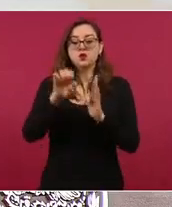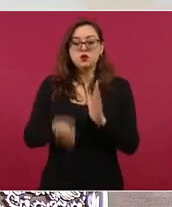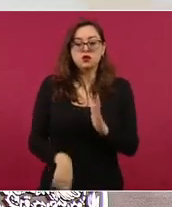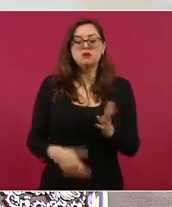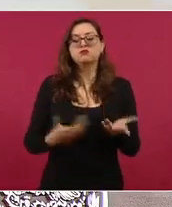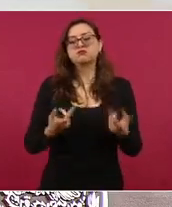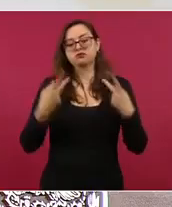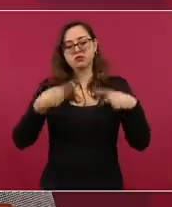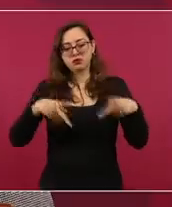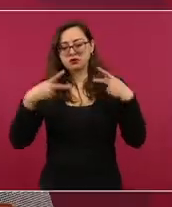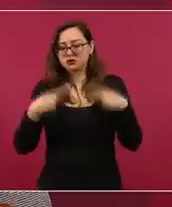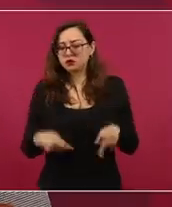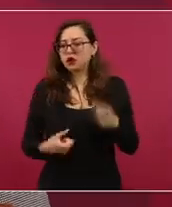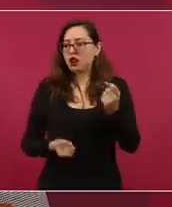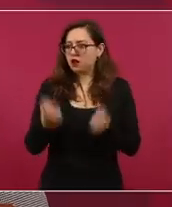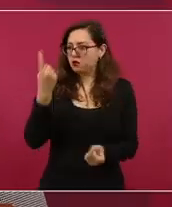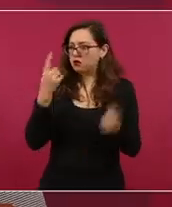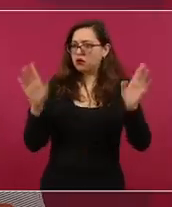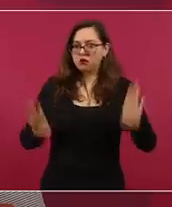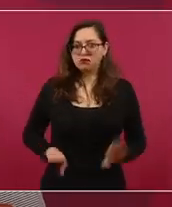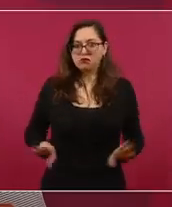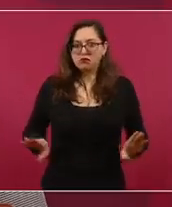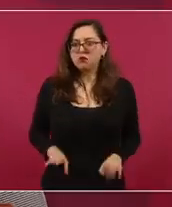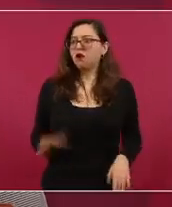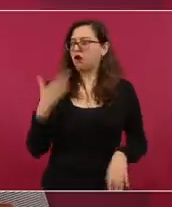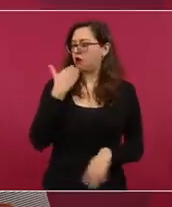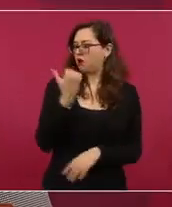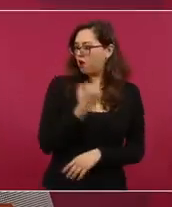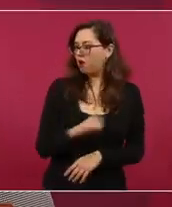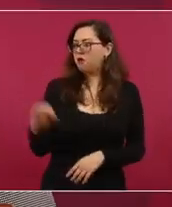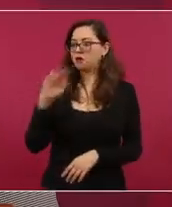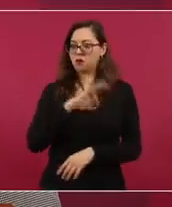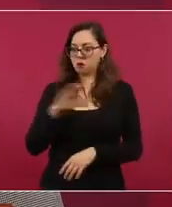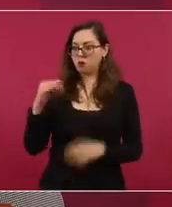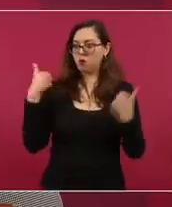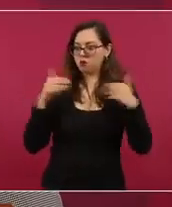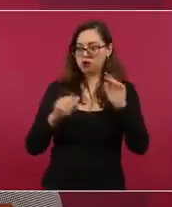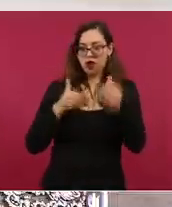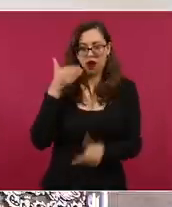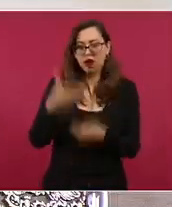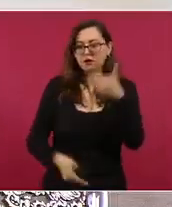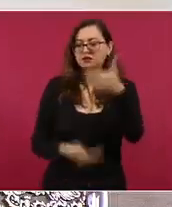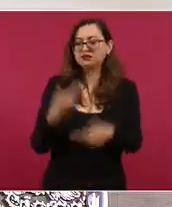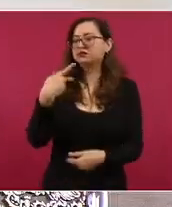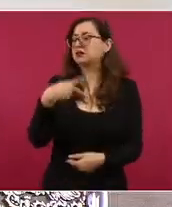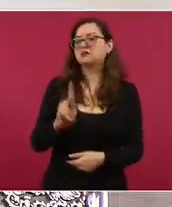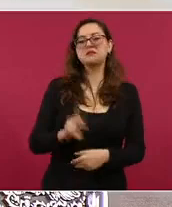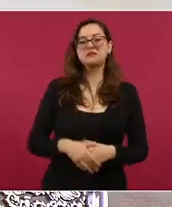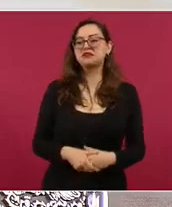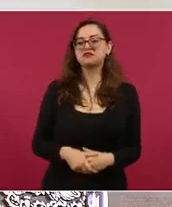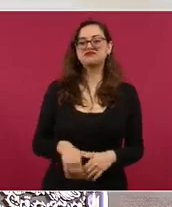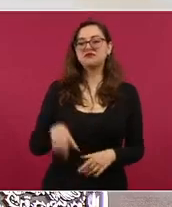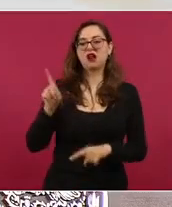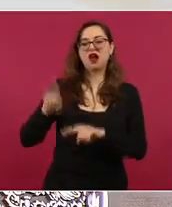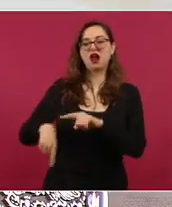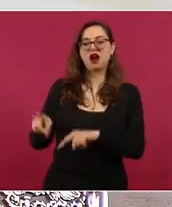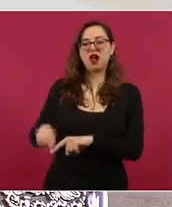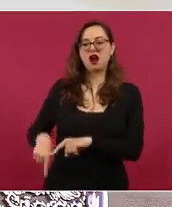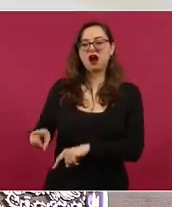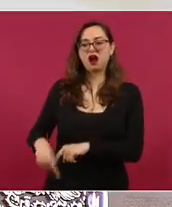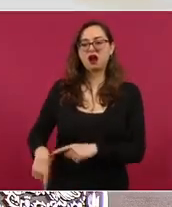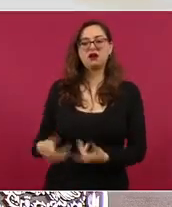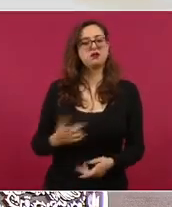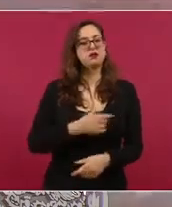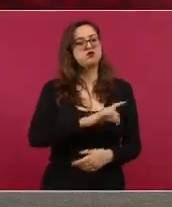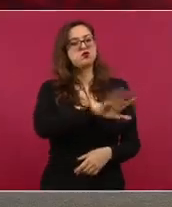descenso, lo que ha perjudicado el nivel de competitividad en la Liga MX. Y pues bueno, lo hacen para que sus clubes no bajen y